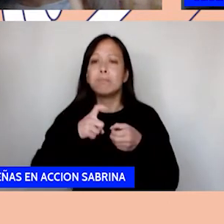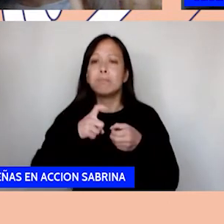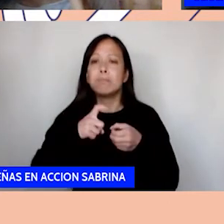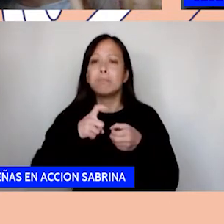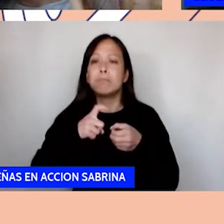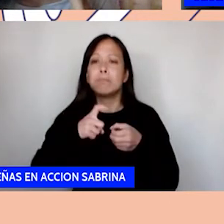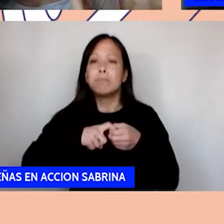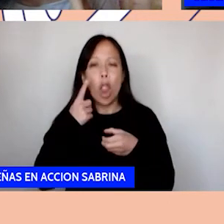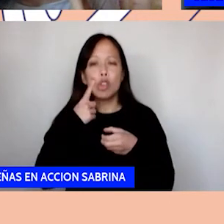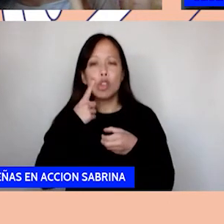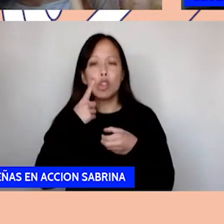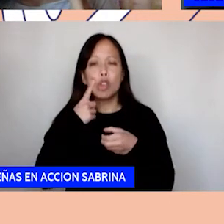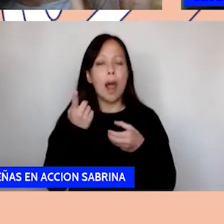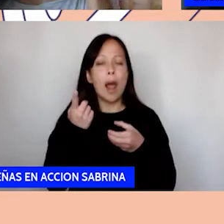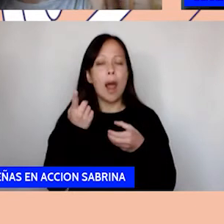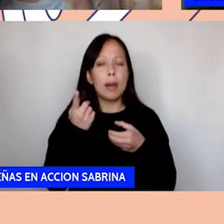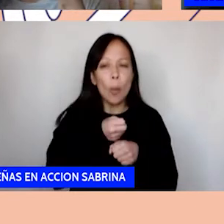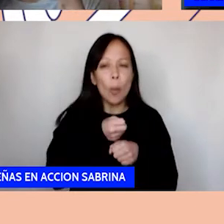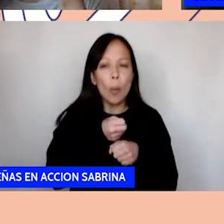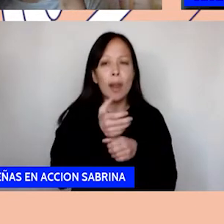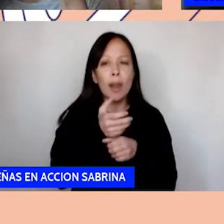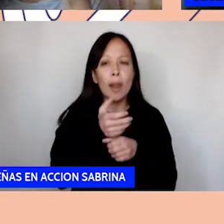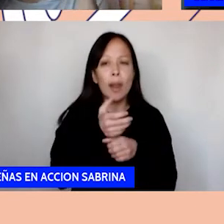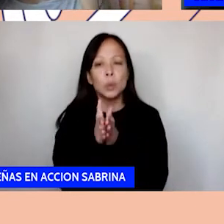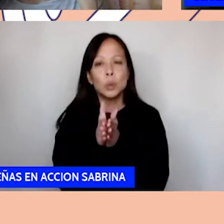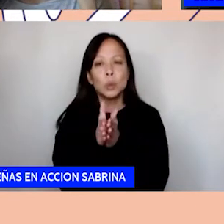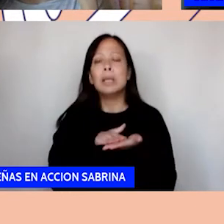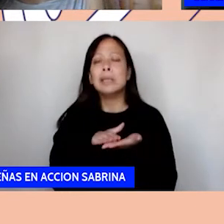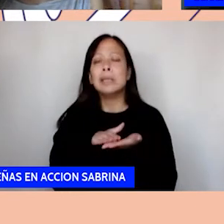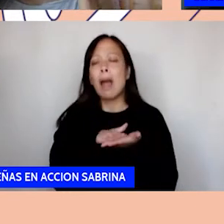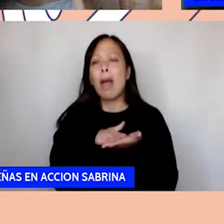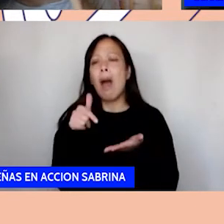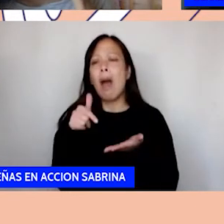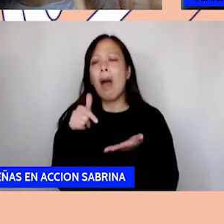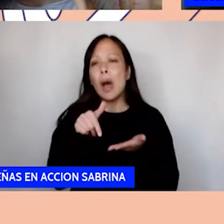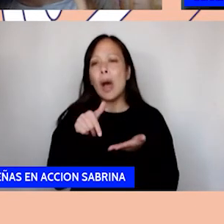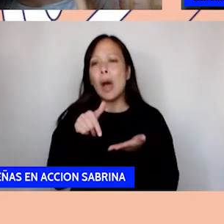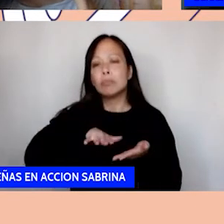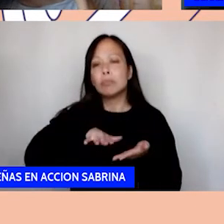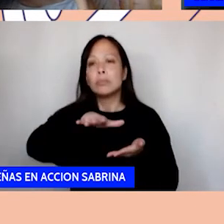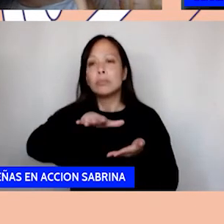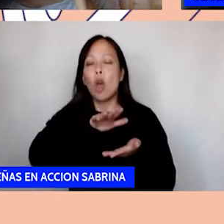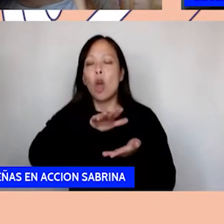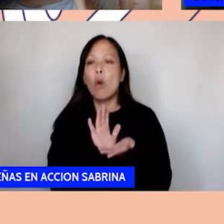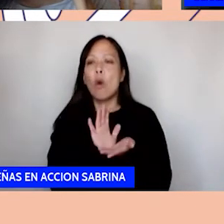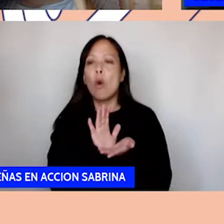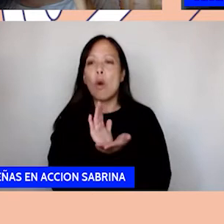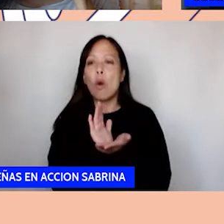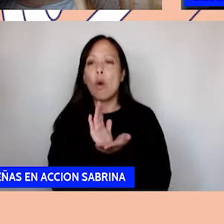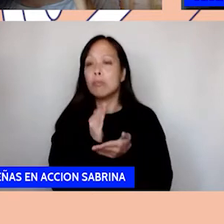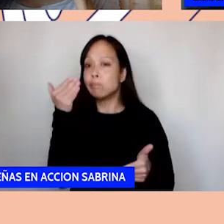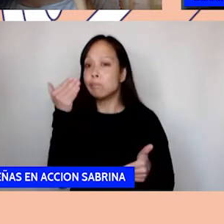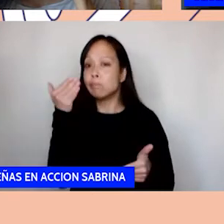básicamente en esta comunidad, estamos encerradas y encerrados, ¿no? O sea, somos de los privilegiados que podemos trabajar en casa,